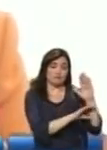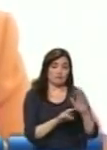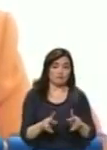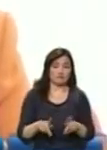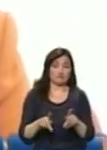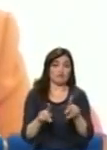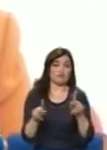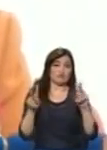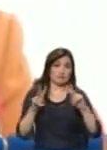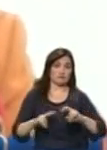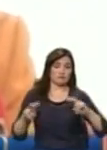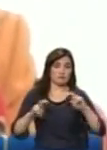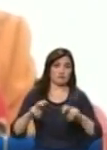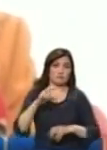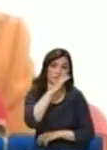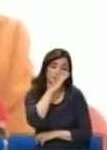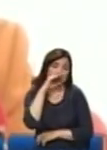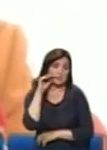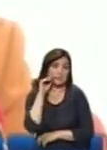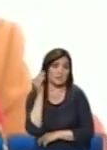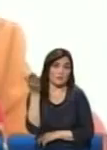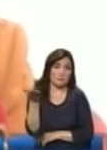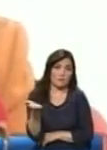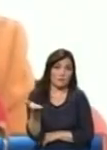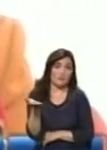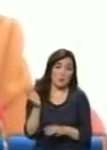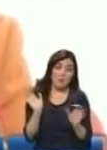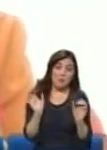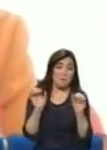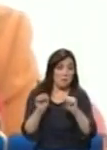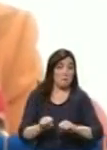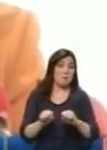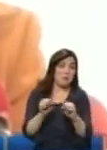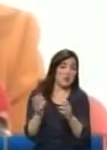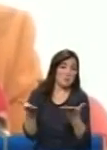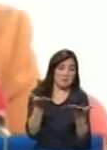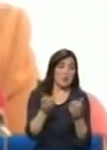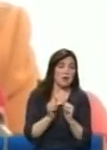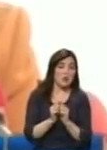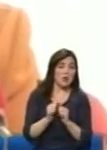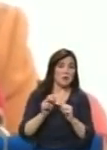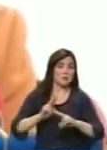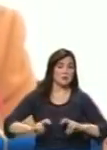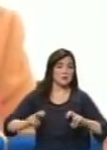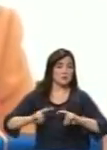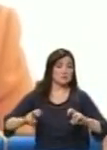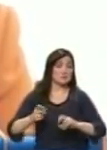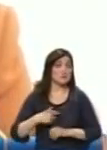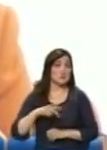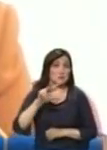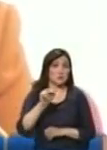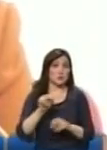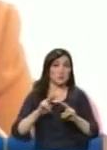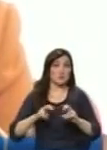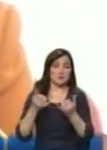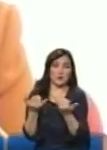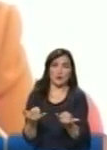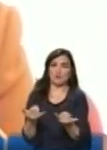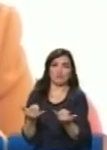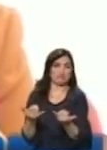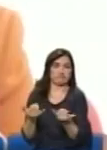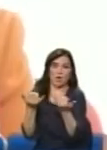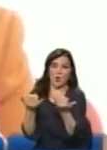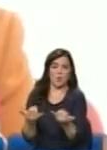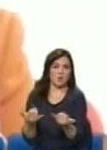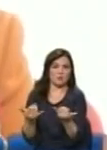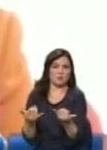permite investigarle al señor alcalde porque él goza de fuero de corte provincial, que no es el caso, porque no estoy investigando al señor alcalde en